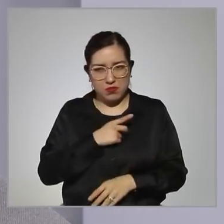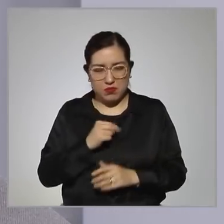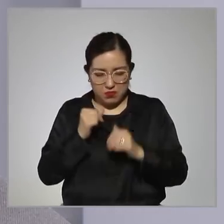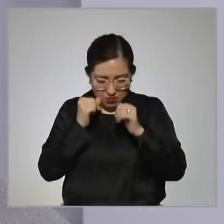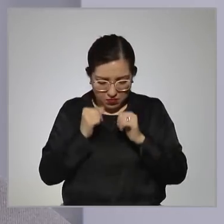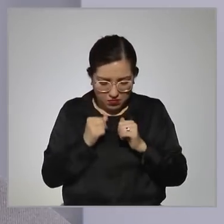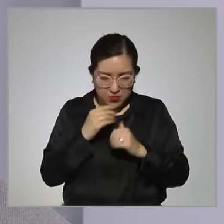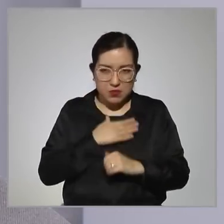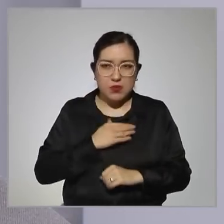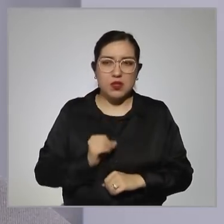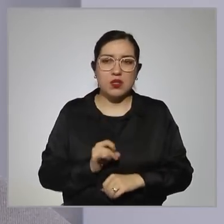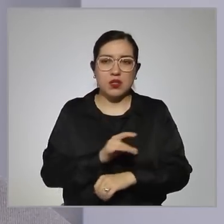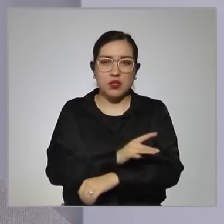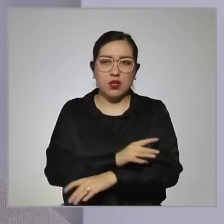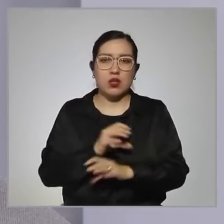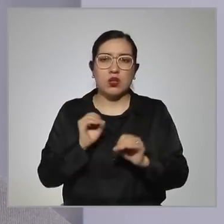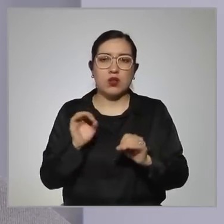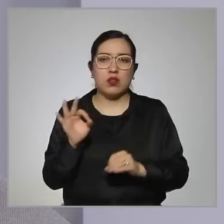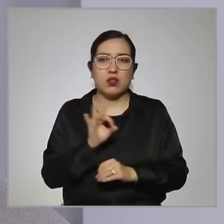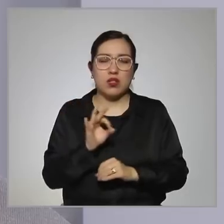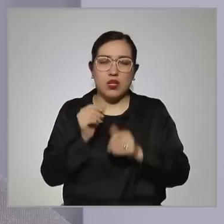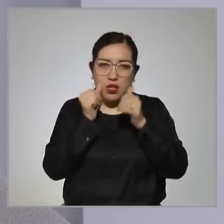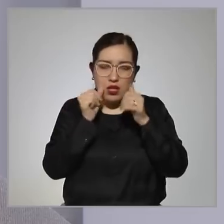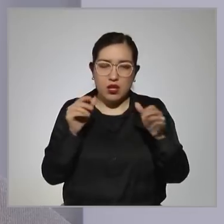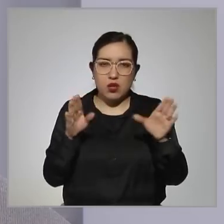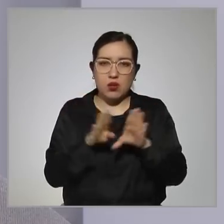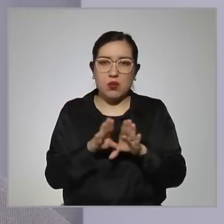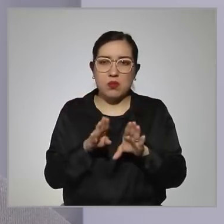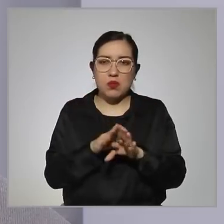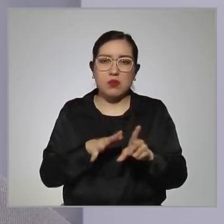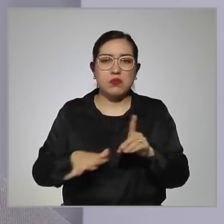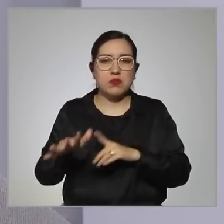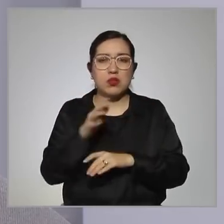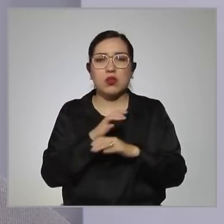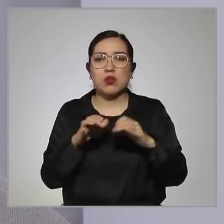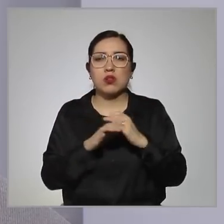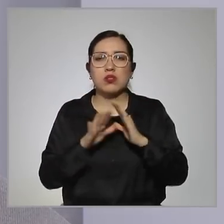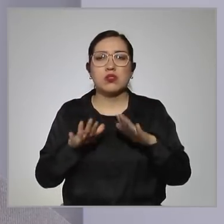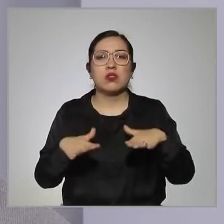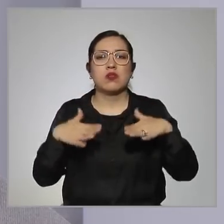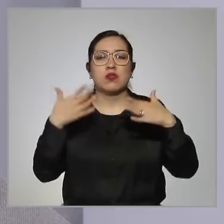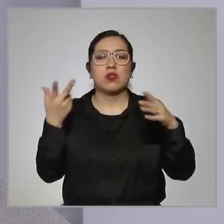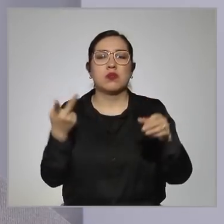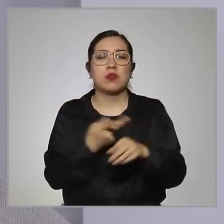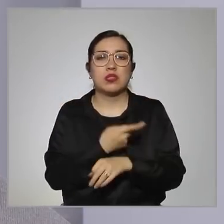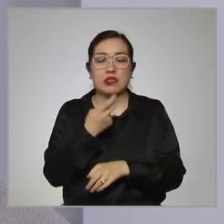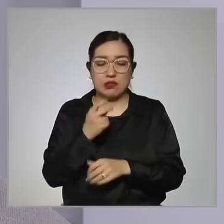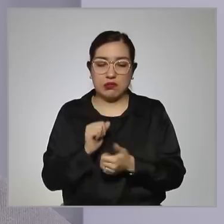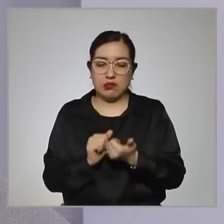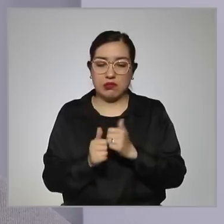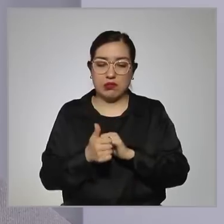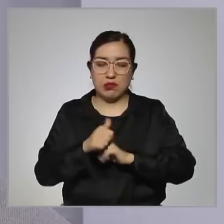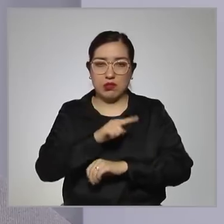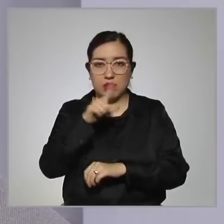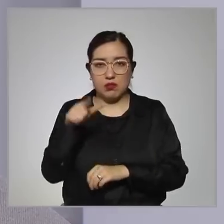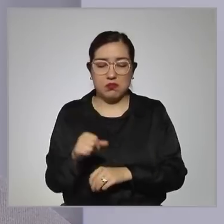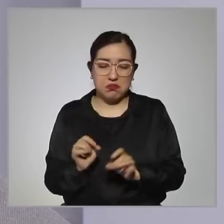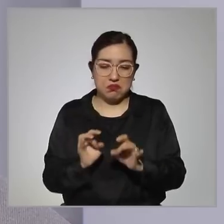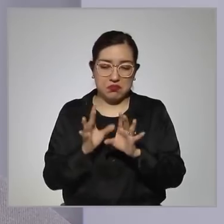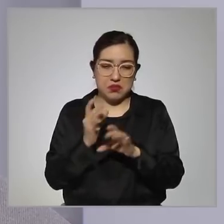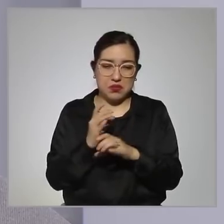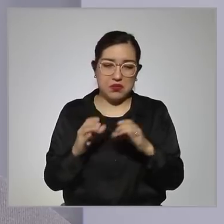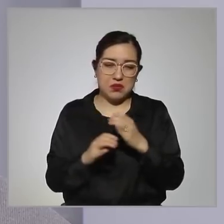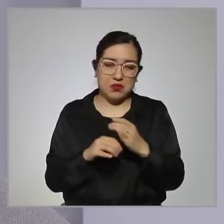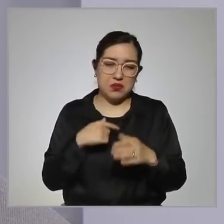emociones, estar atenta como cuestiones que suceden en el exterior no se conviertan en situaciones que me ahoguen